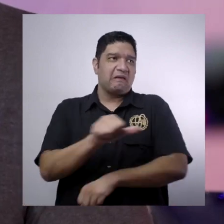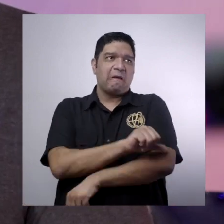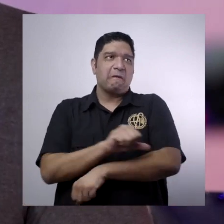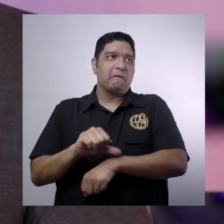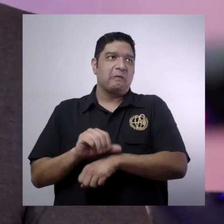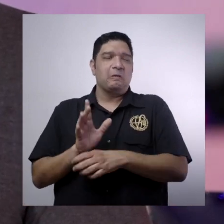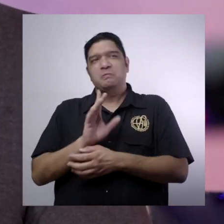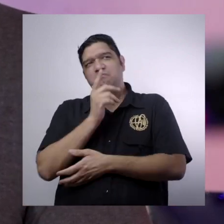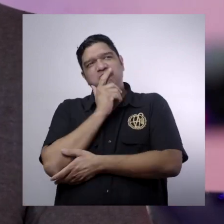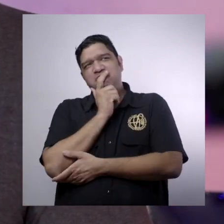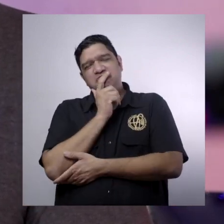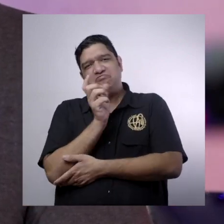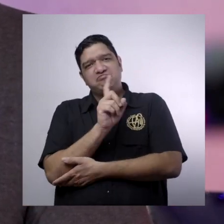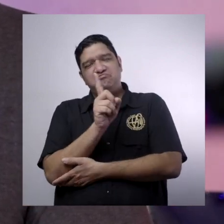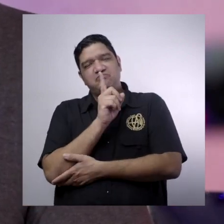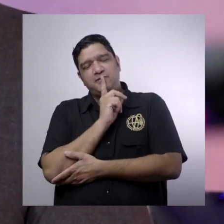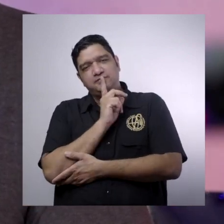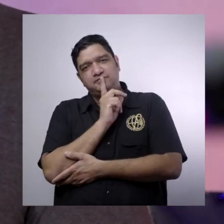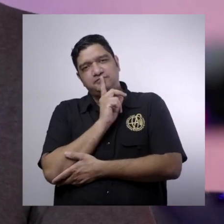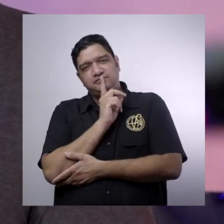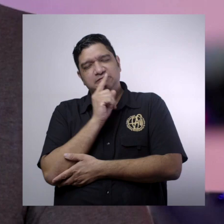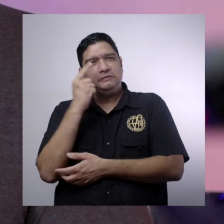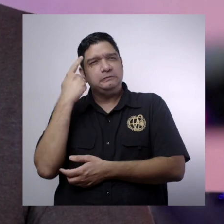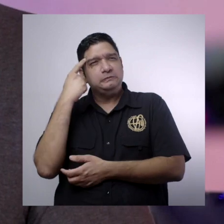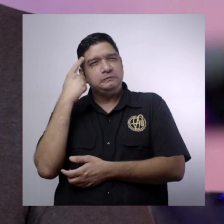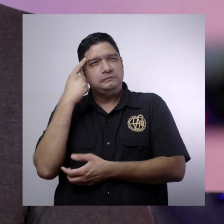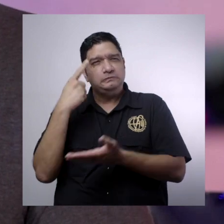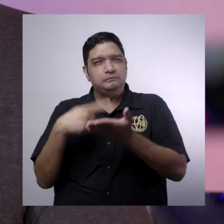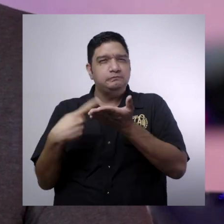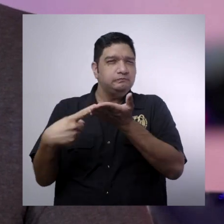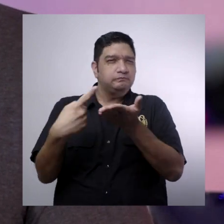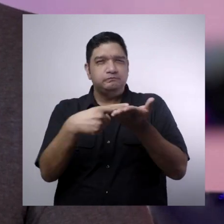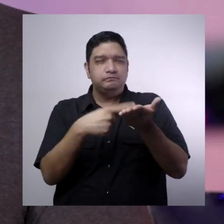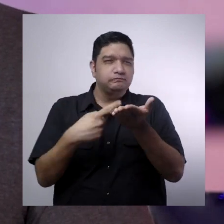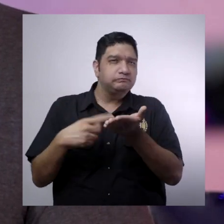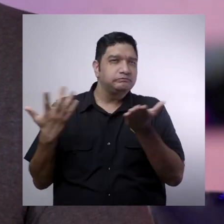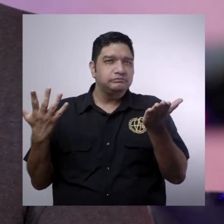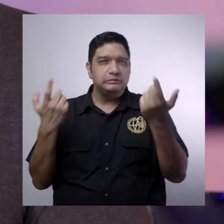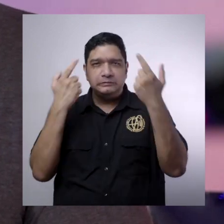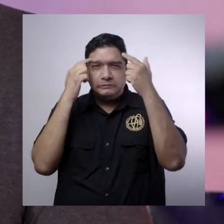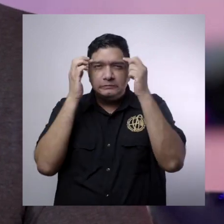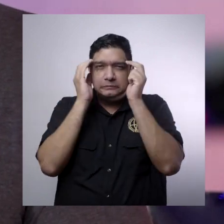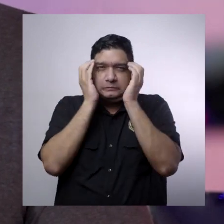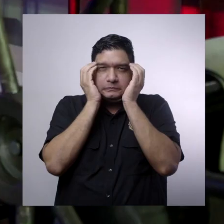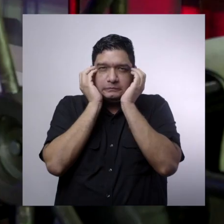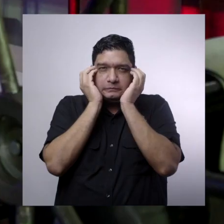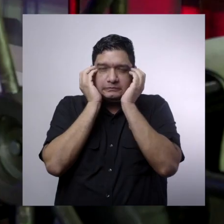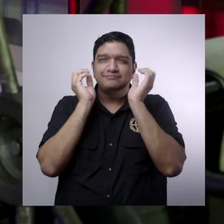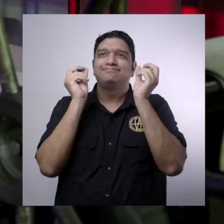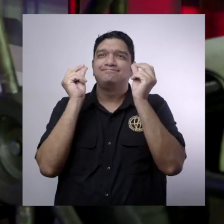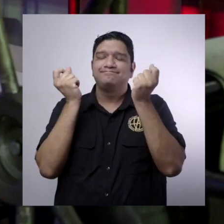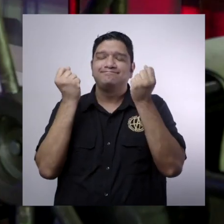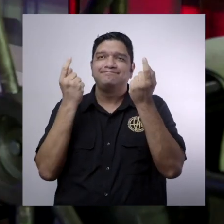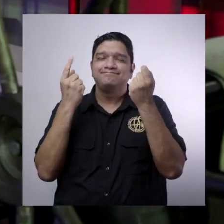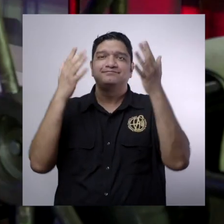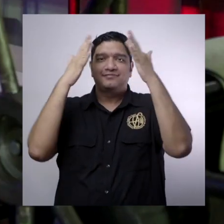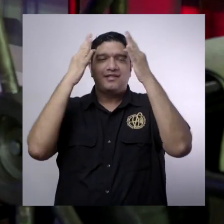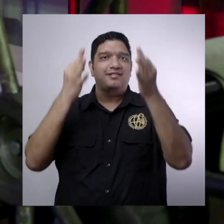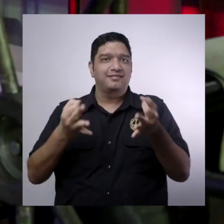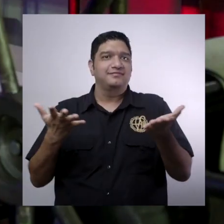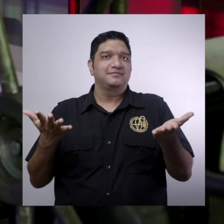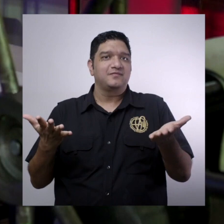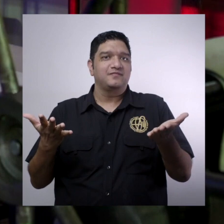hacer, pues era arte, ¿verdad? Dedicarme a las artes visuales. Abandoné